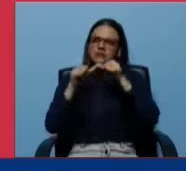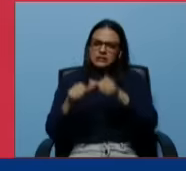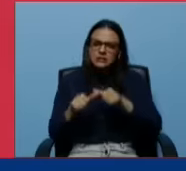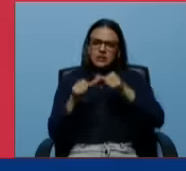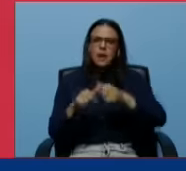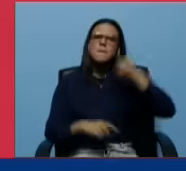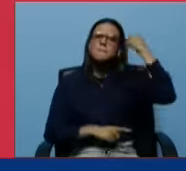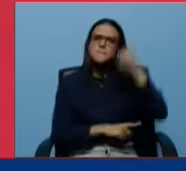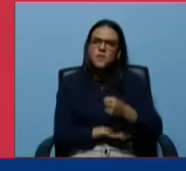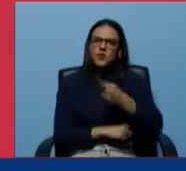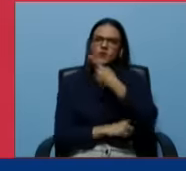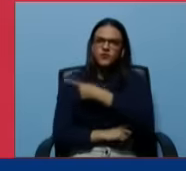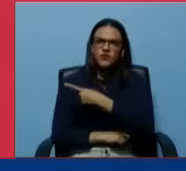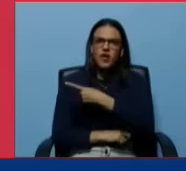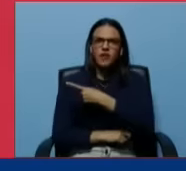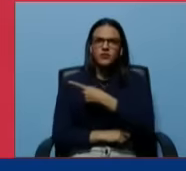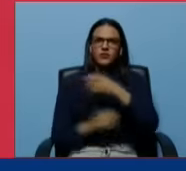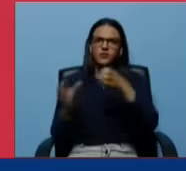de